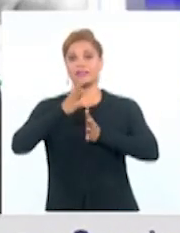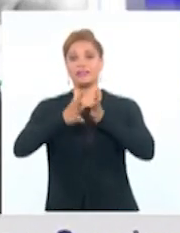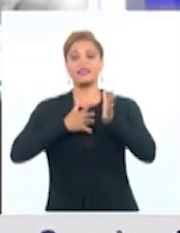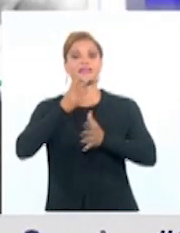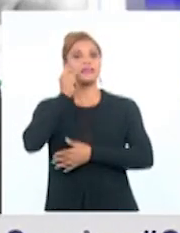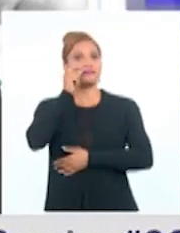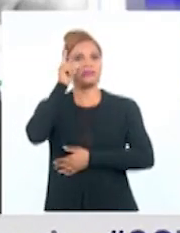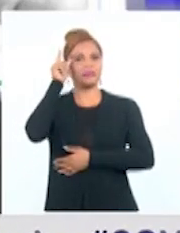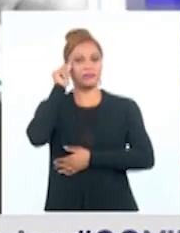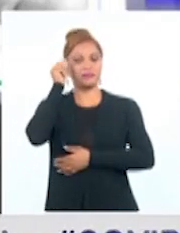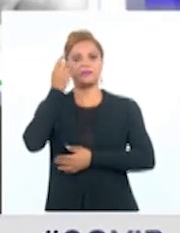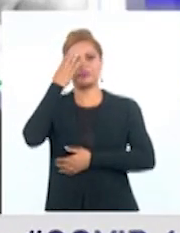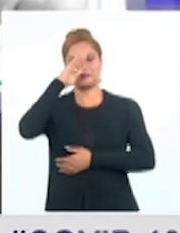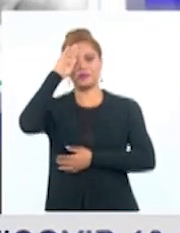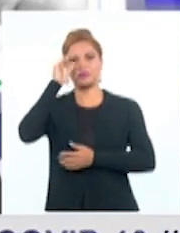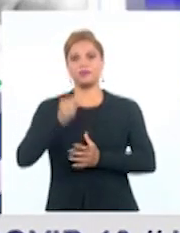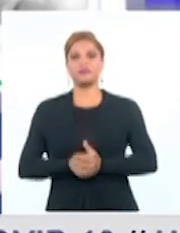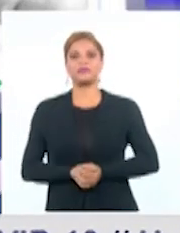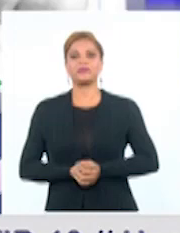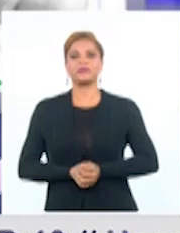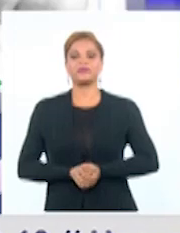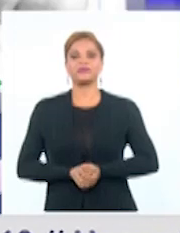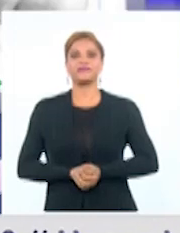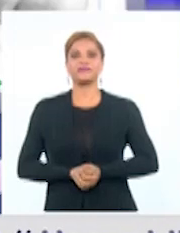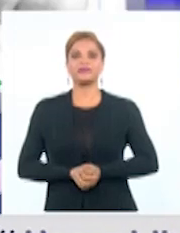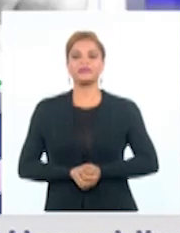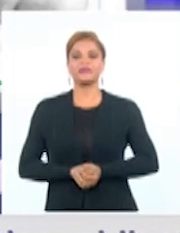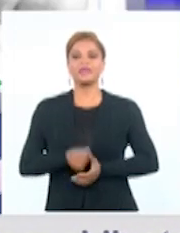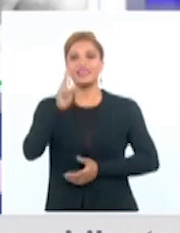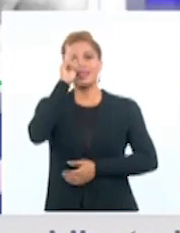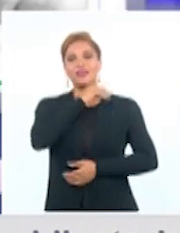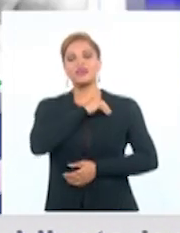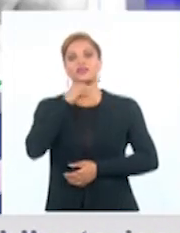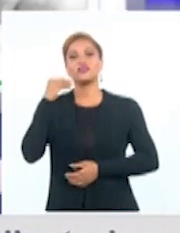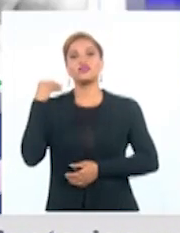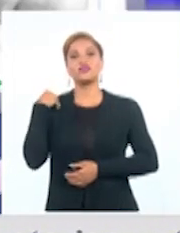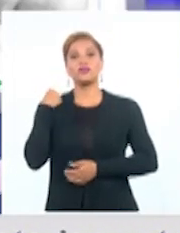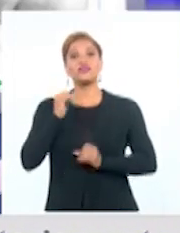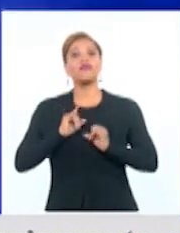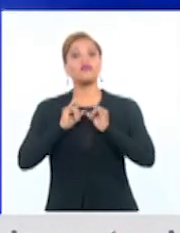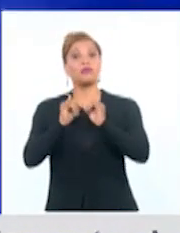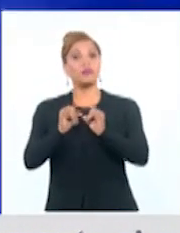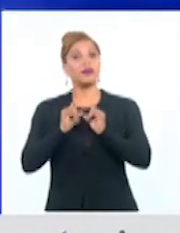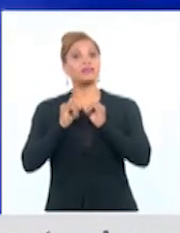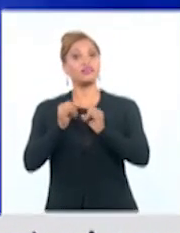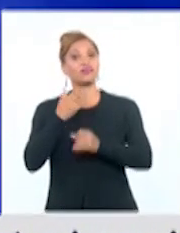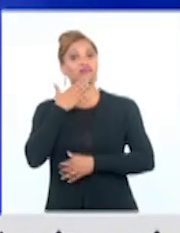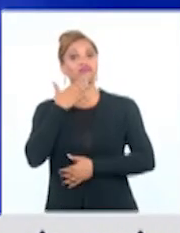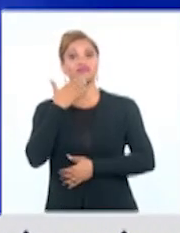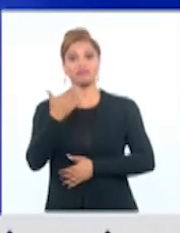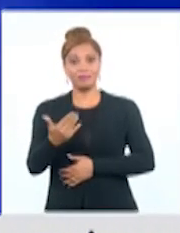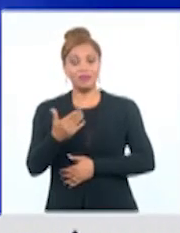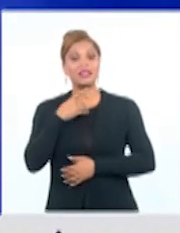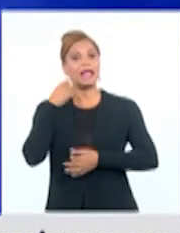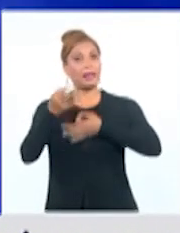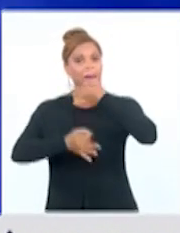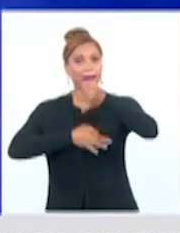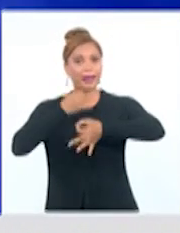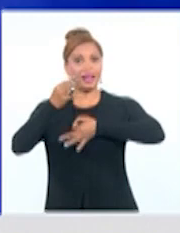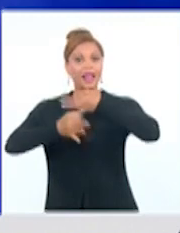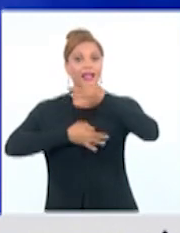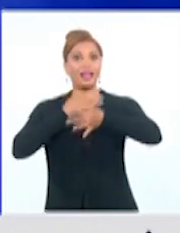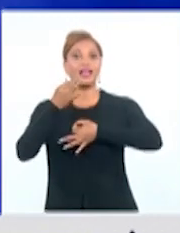de Cuba, Marileimis Repligado. Doctor, una información que bien vale la pena destacar de esta